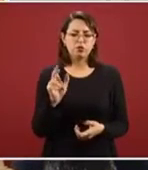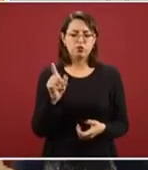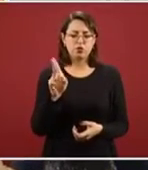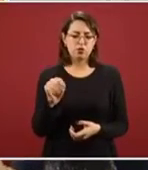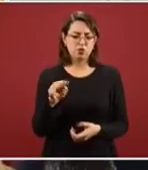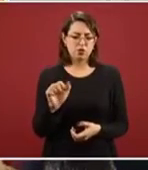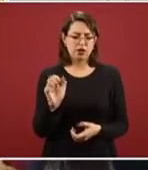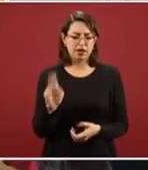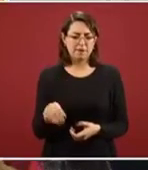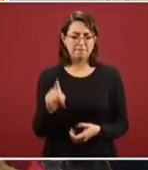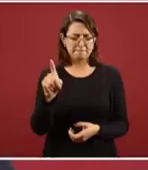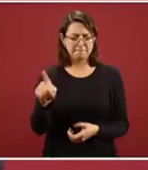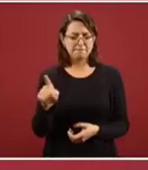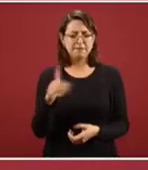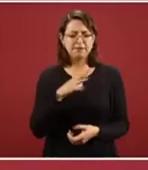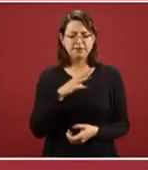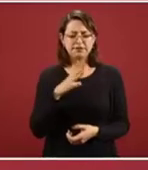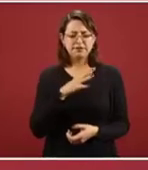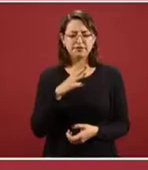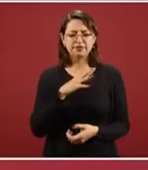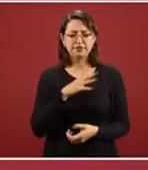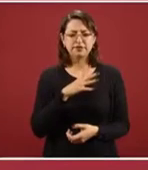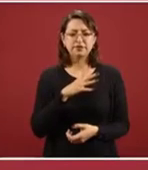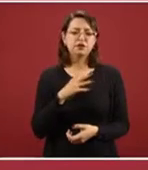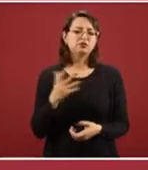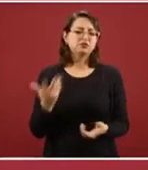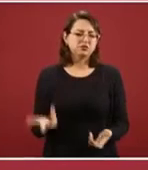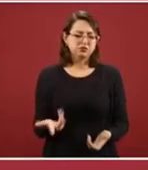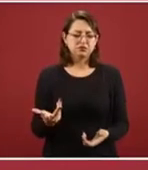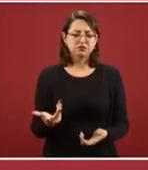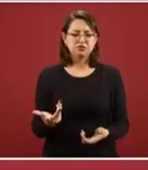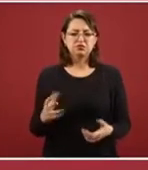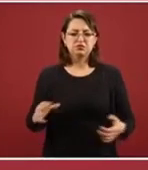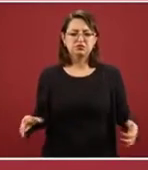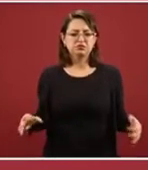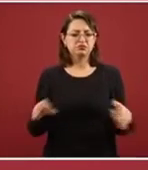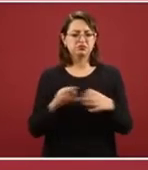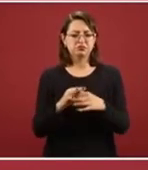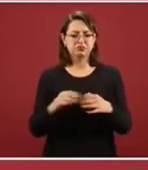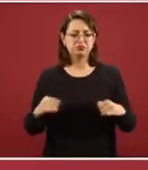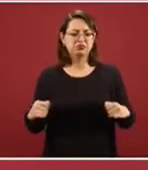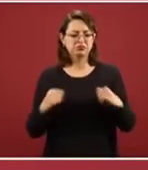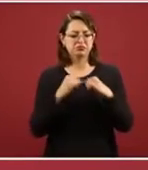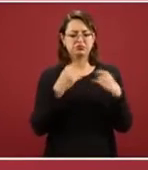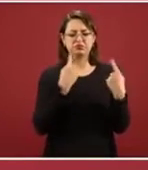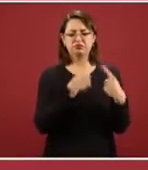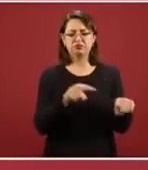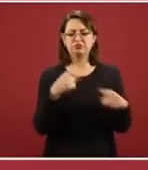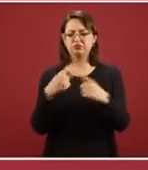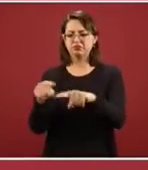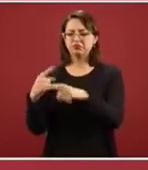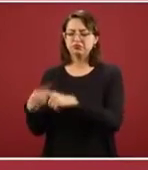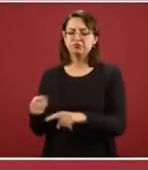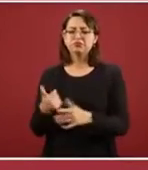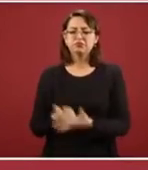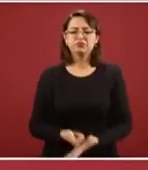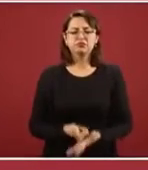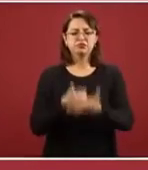UNAM. Por supuesto, tenemos un extraordinario vínculo con las instituciones académicas que nos ayudan